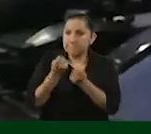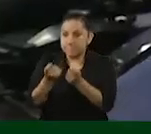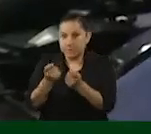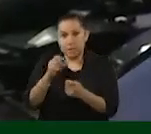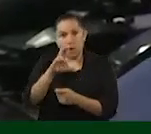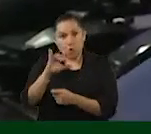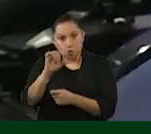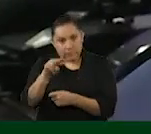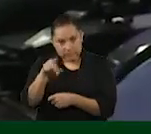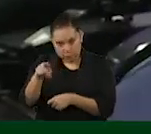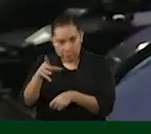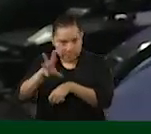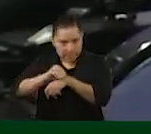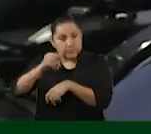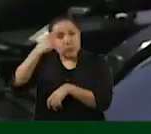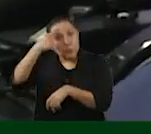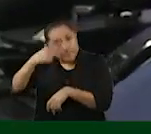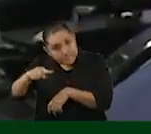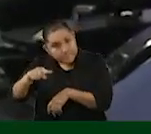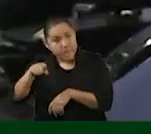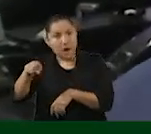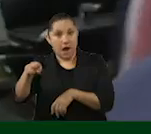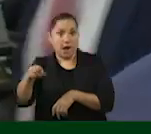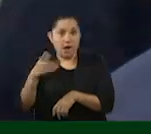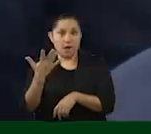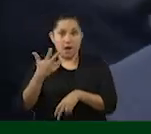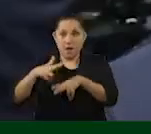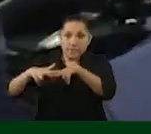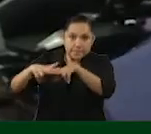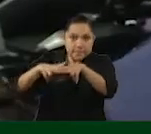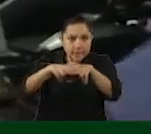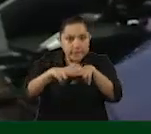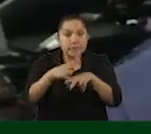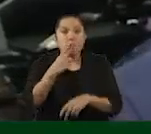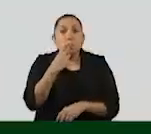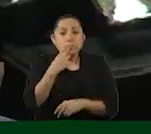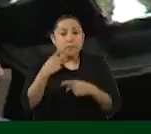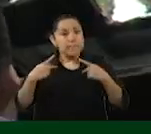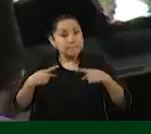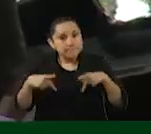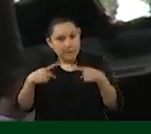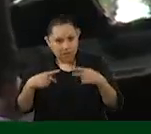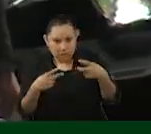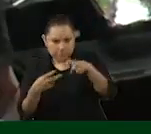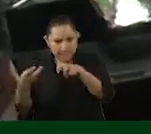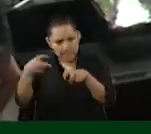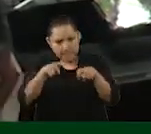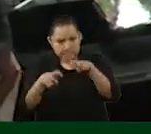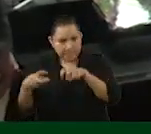transporte, de transporte ferroviario de pasajeros.